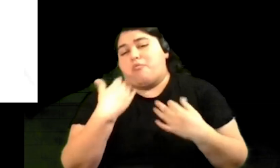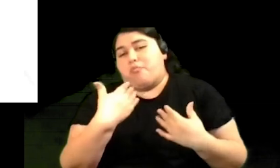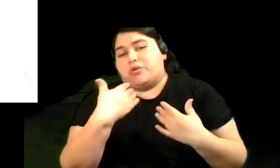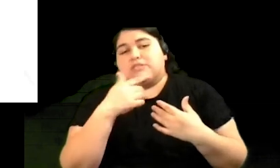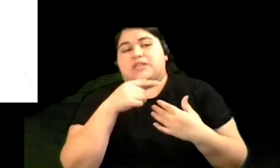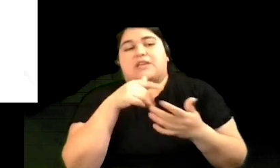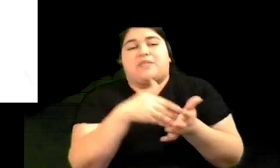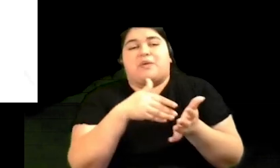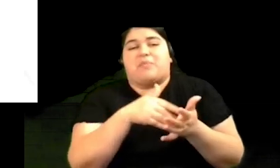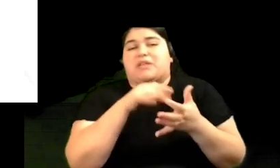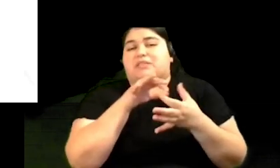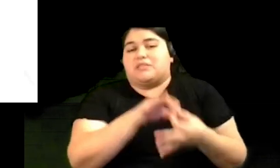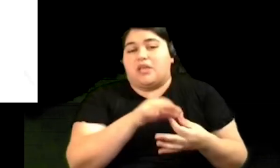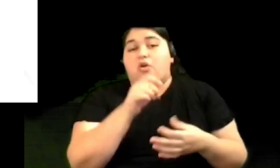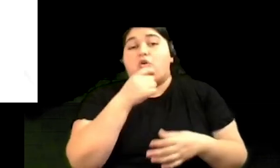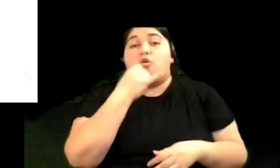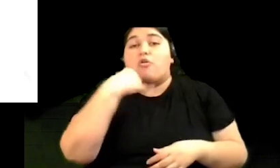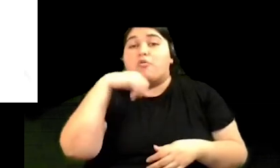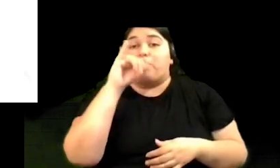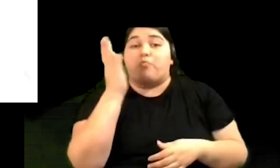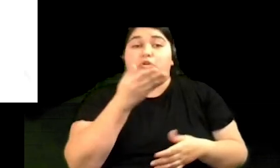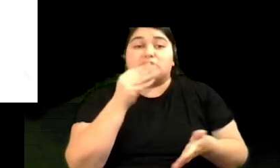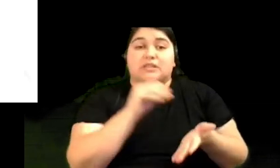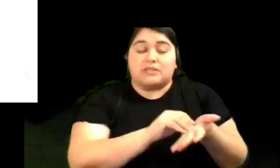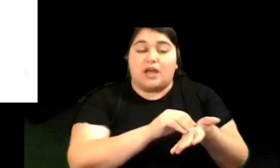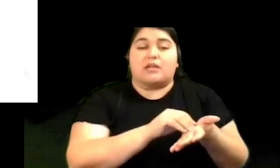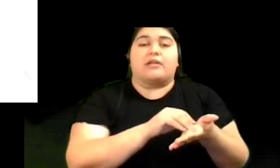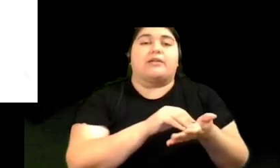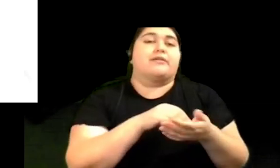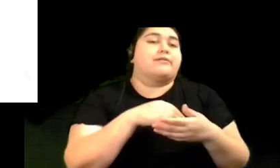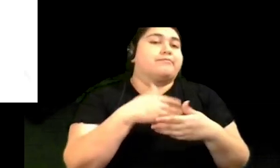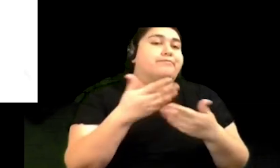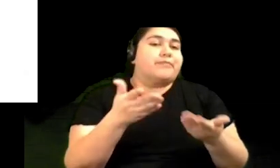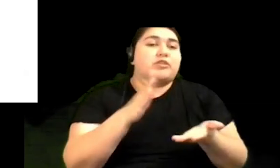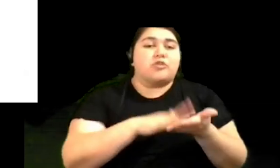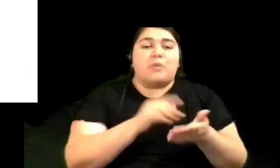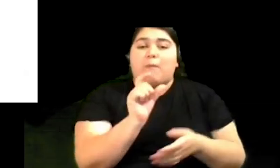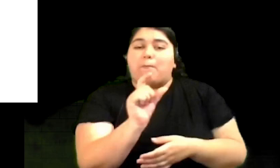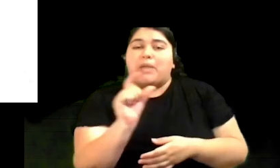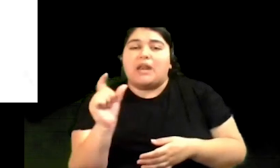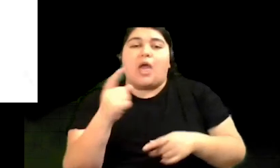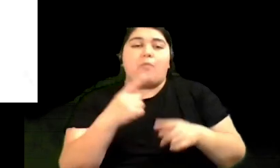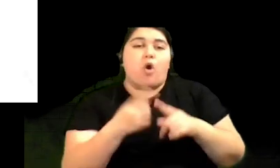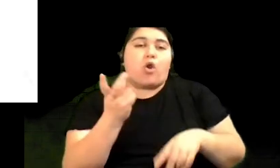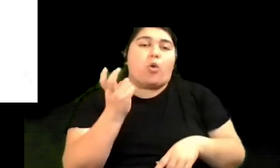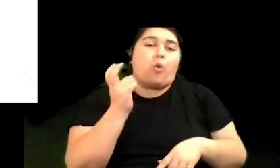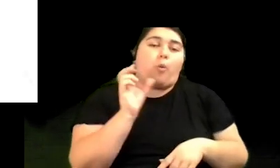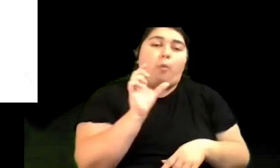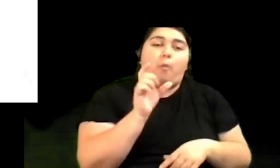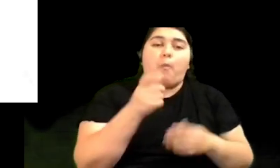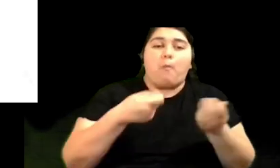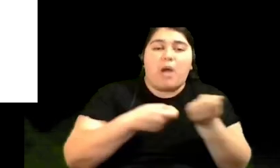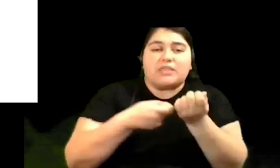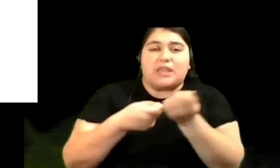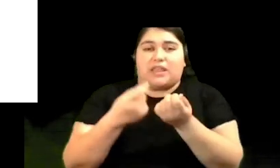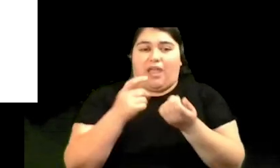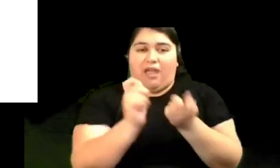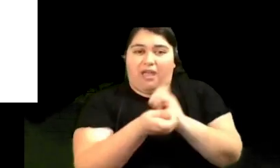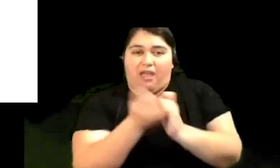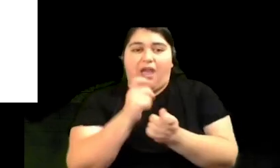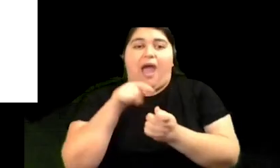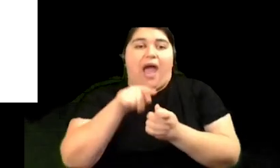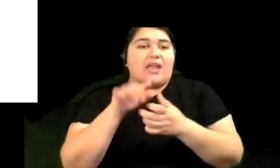aspecto. Si yo aplico una tasa por utilización de pilas, por baterías o por lo que fuere, tiene que tener una